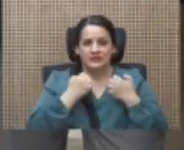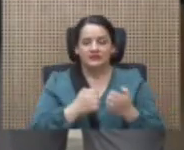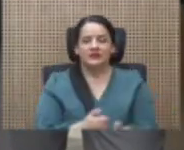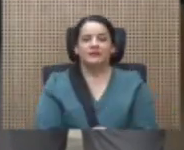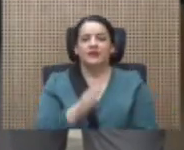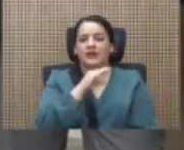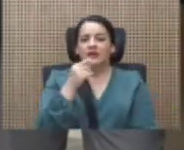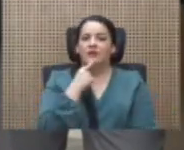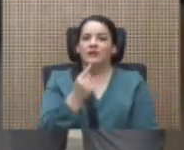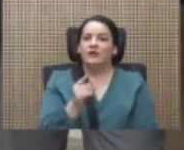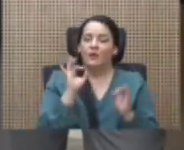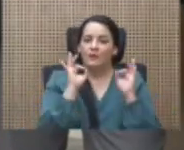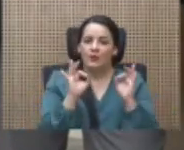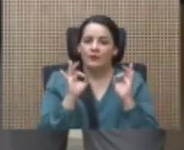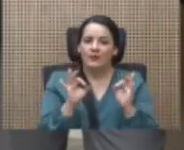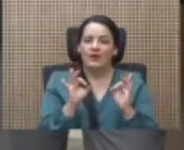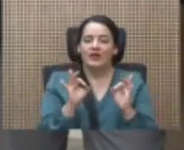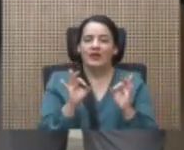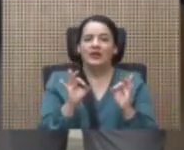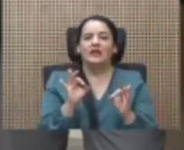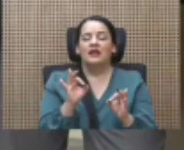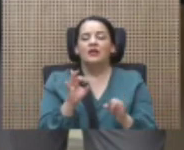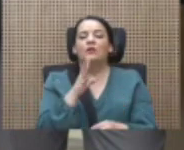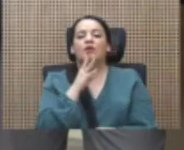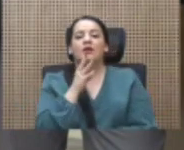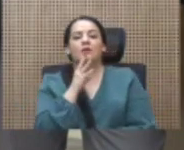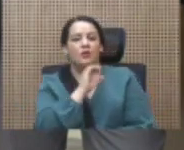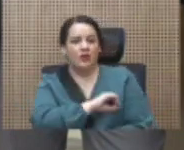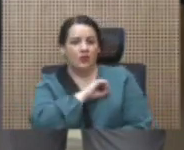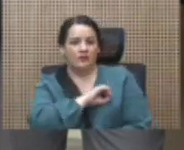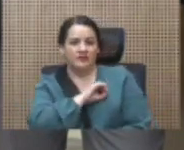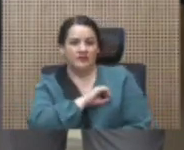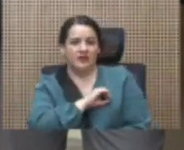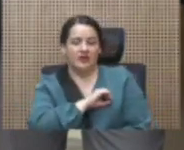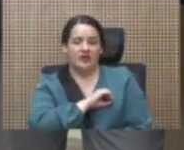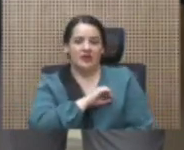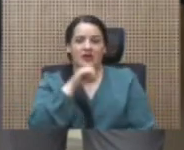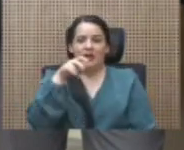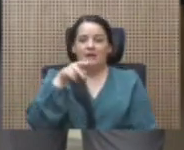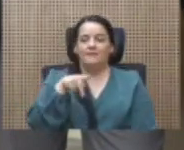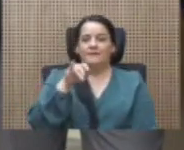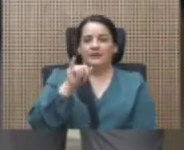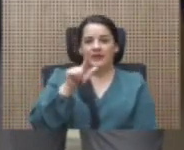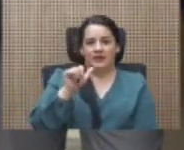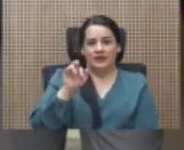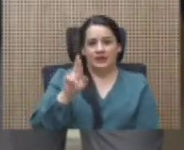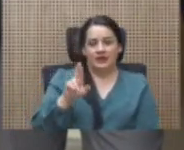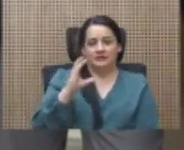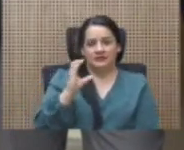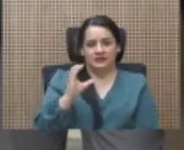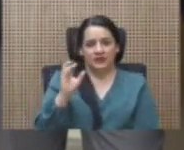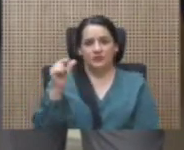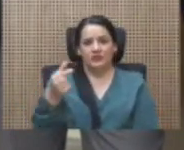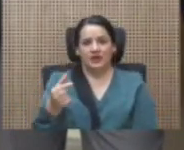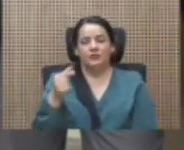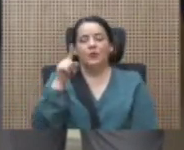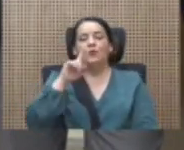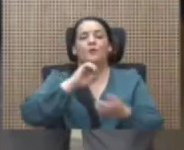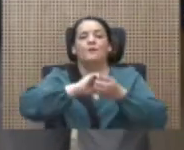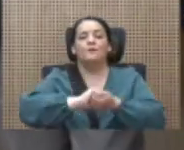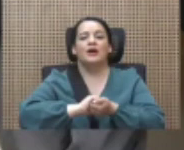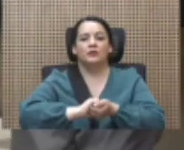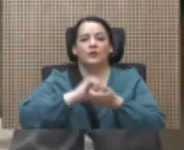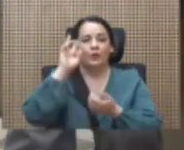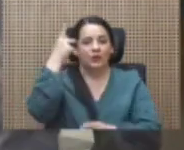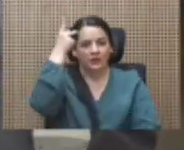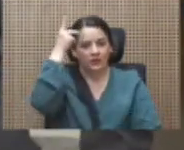y lo dijo muy bien la vocería del oficialismo la señora diputada Cisneros gallo un pacto político es